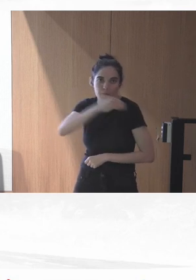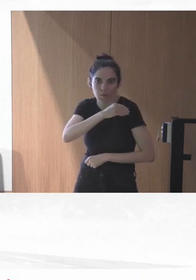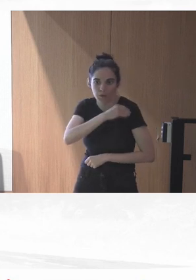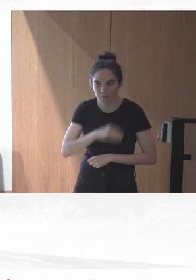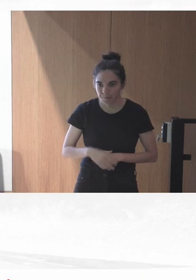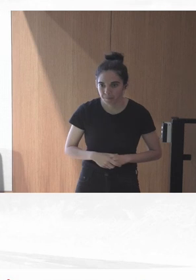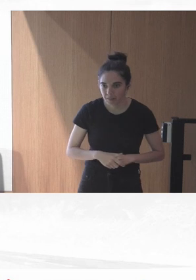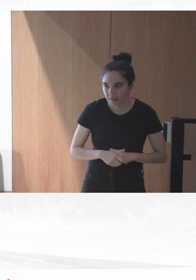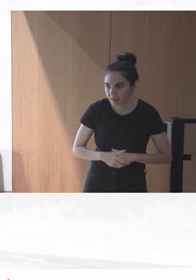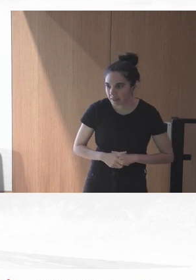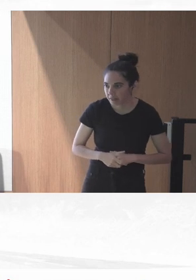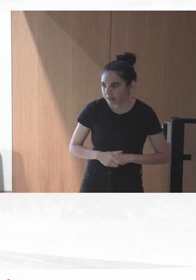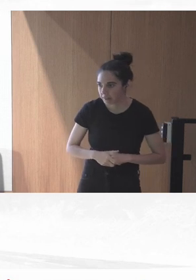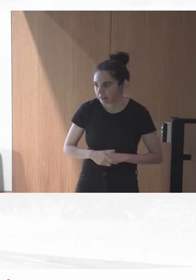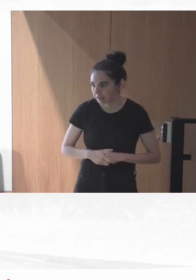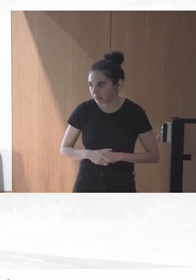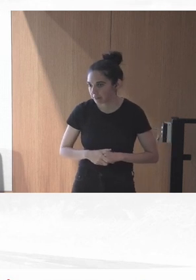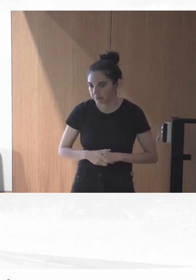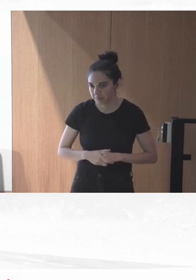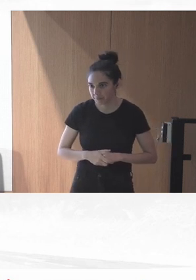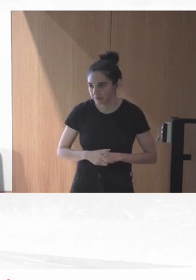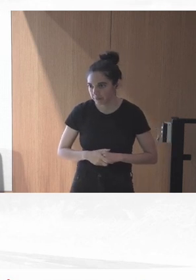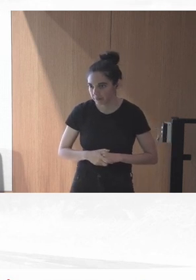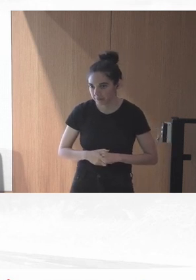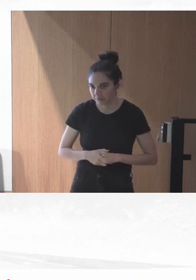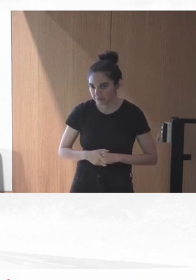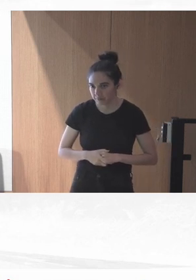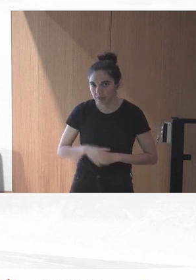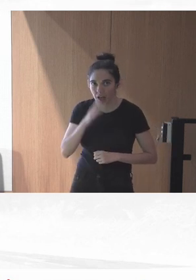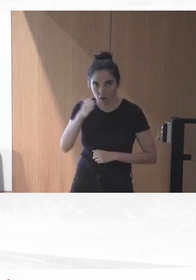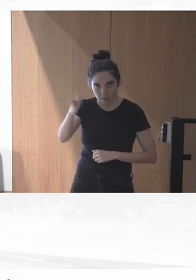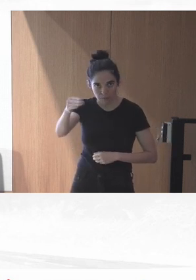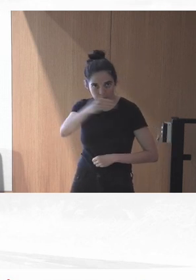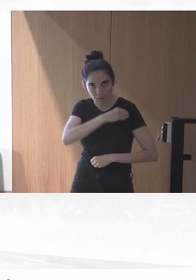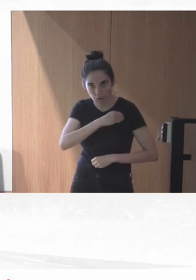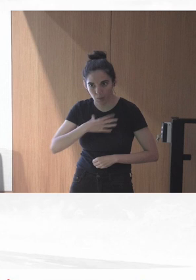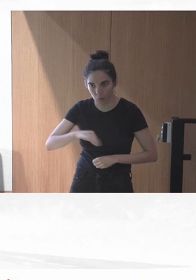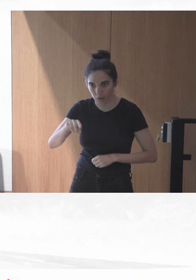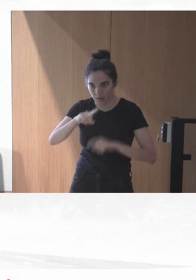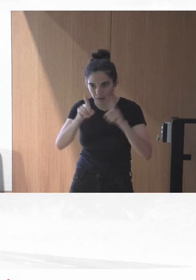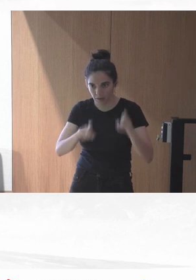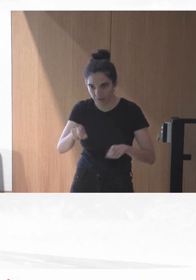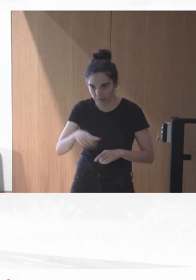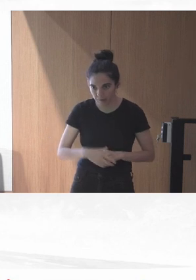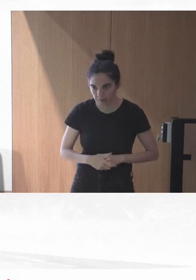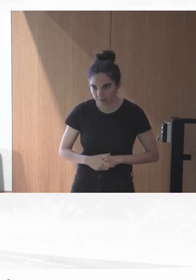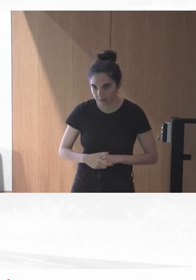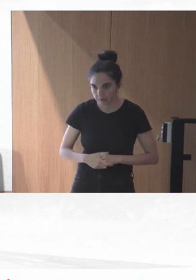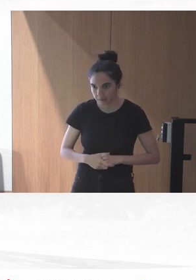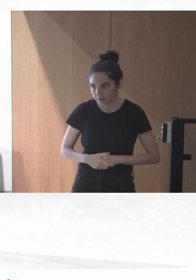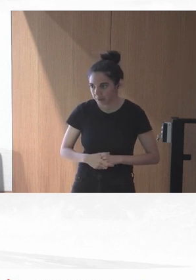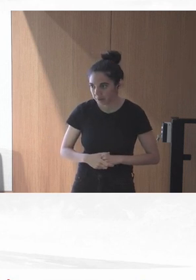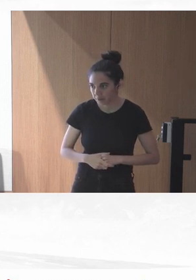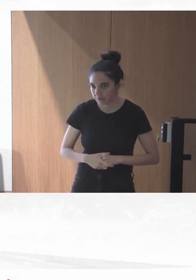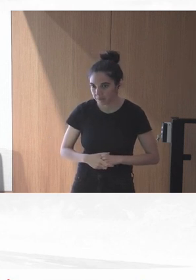favor, haga su pregunta si quiere hacerla y luego podemos pasar al siguiente panel.